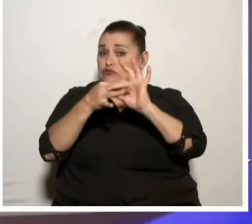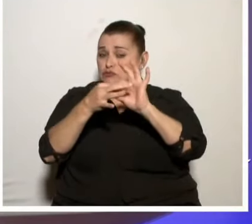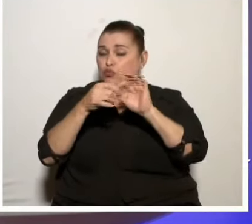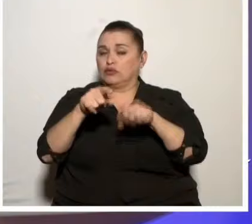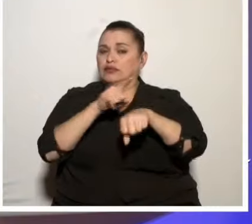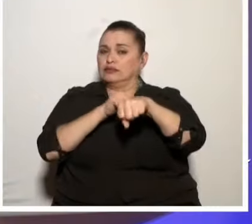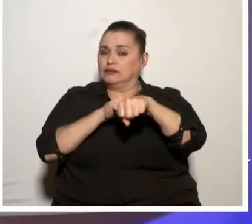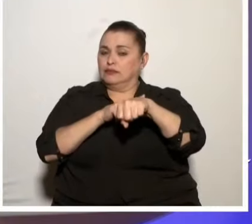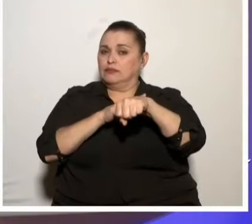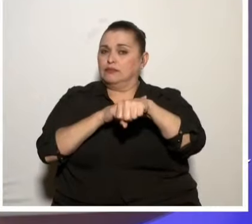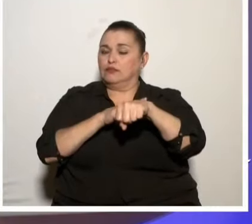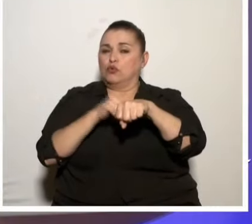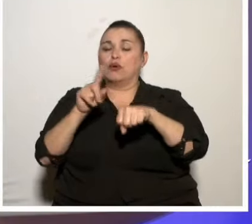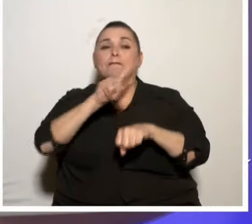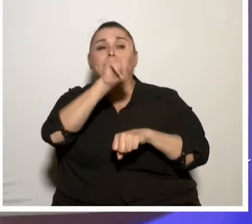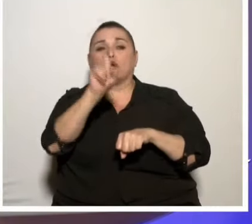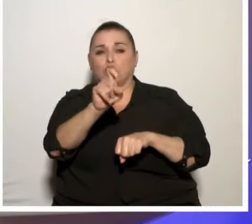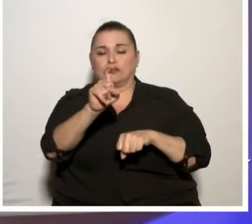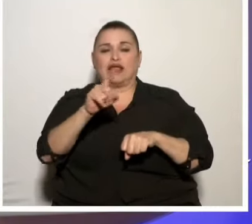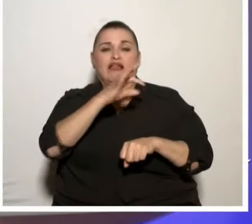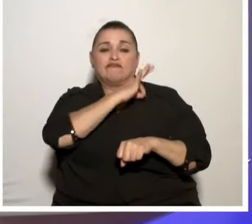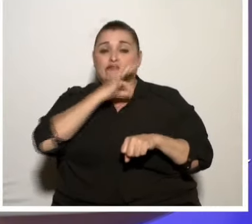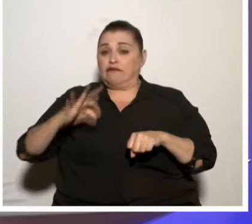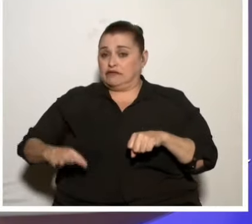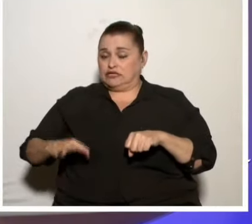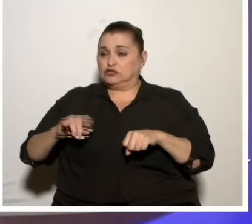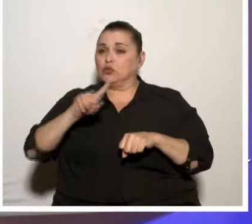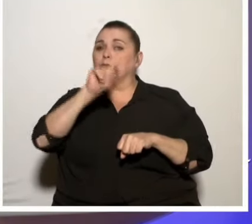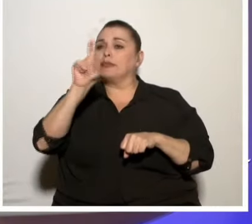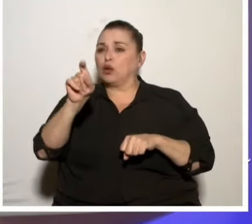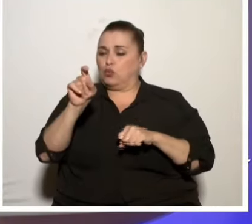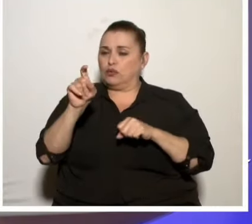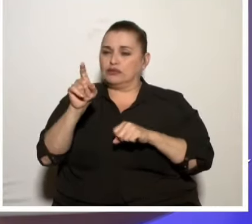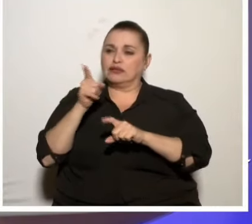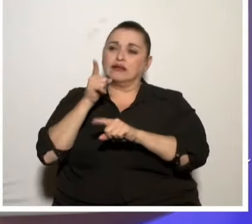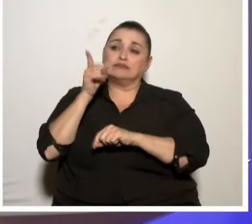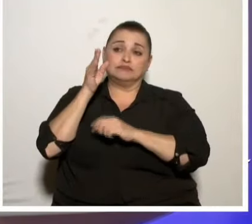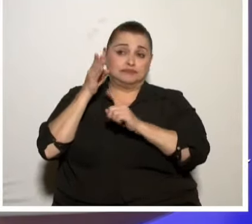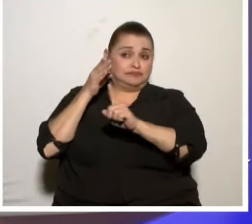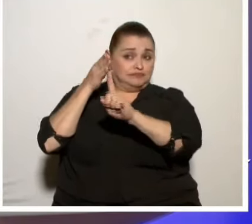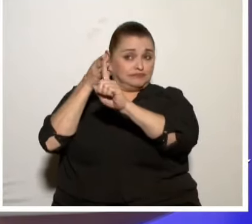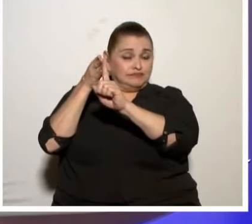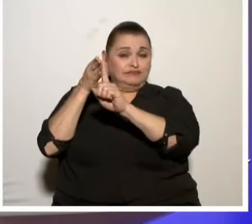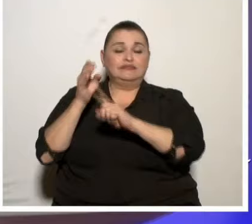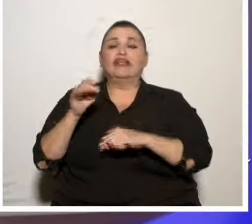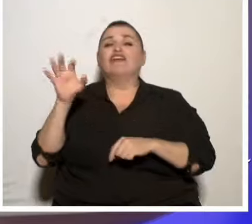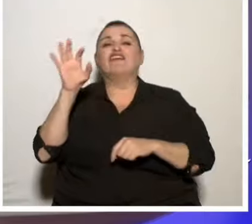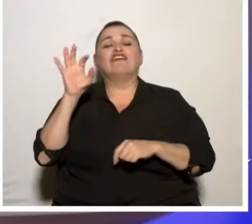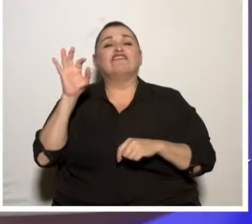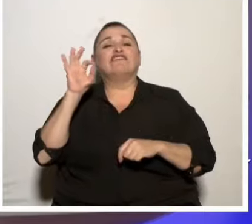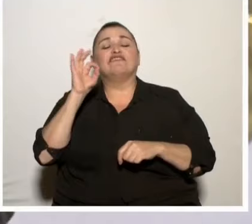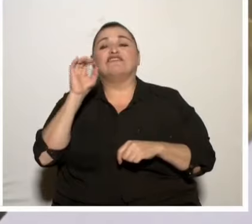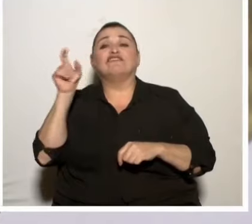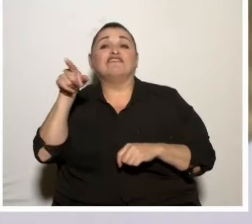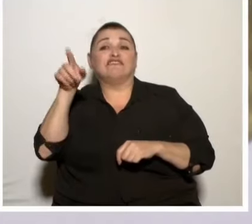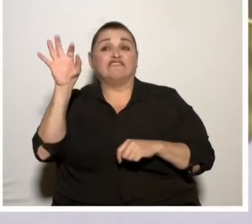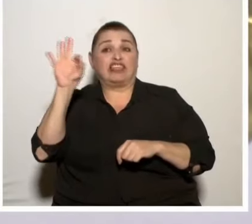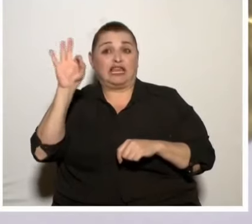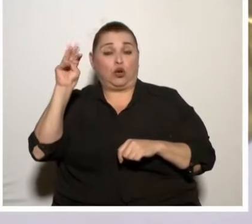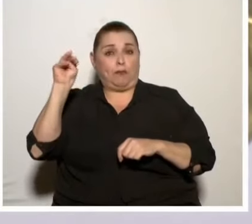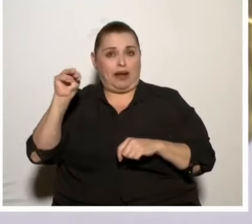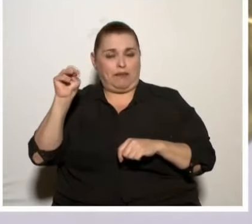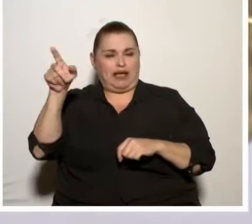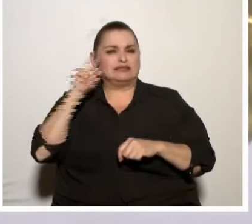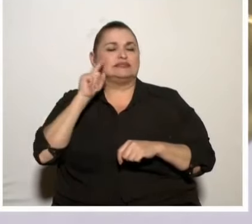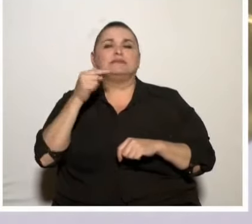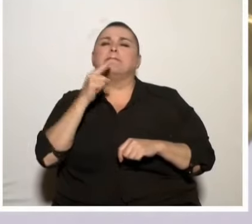el turno de preguntar al señor Fabricio Alvarado y le dirige su pregunta a don Federico Malavasi. Don Federico, un poco en la